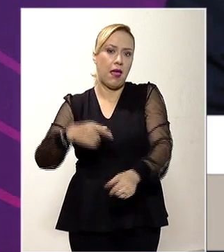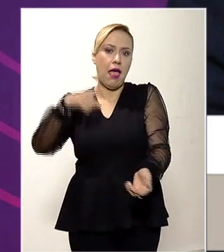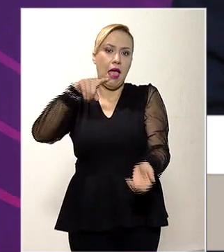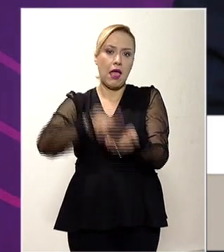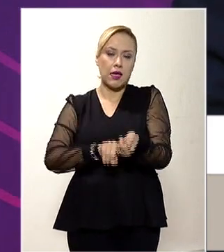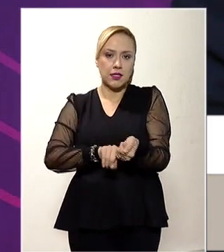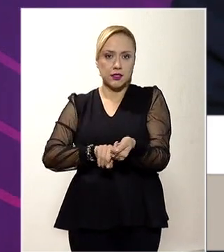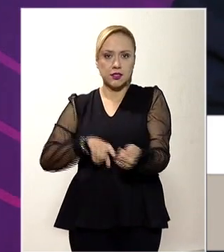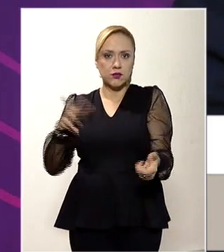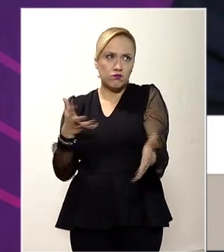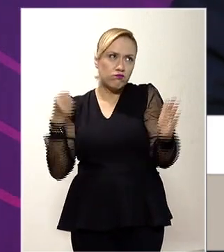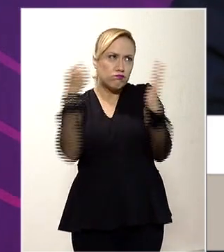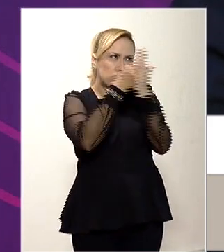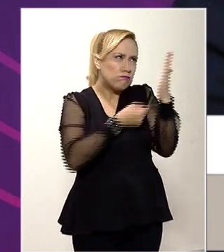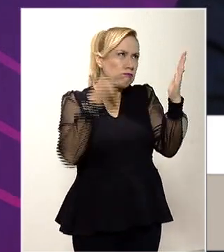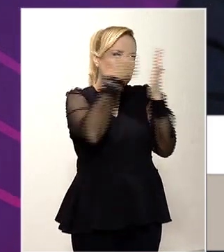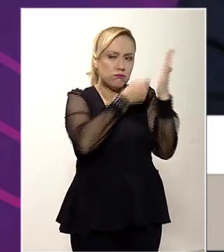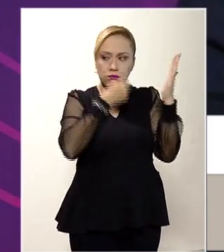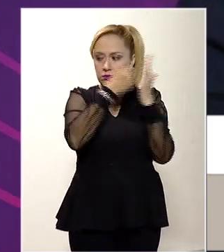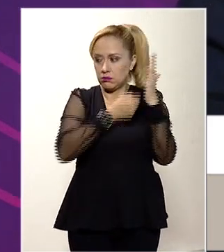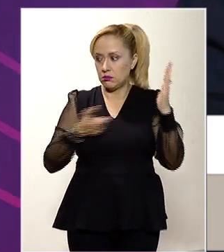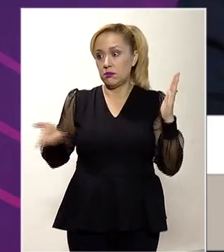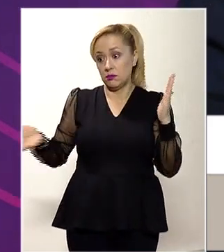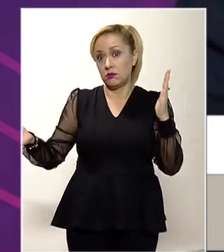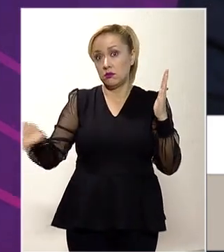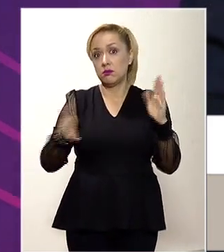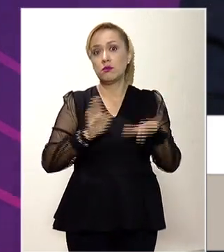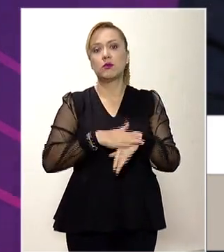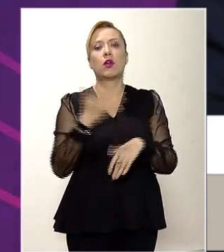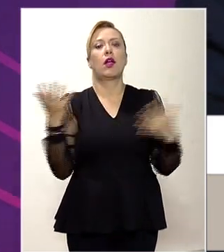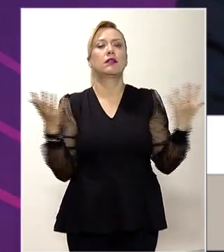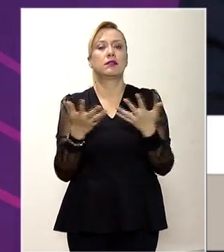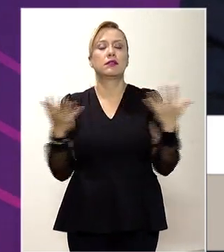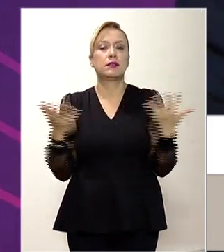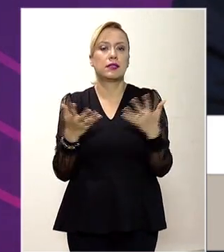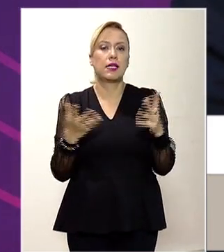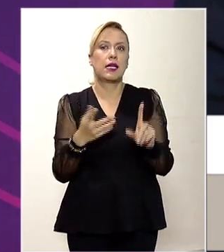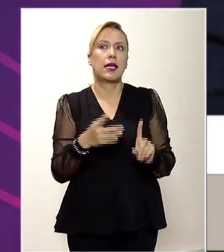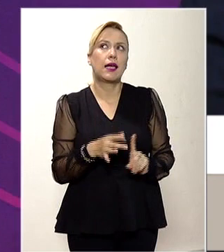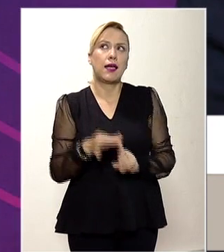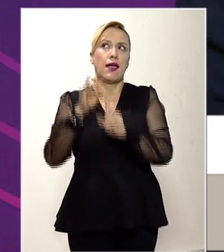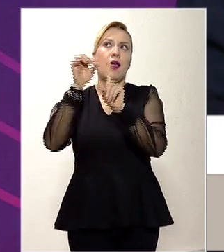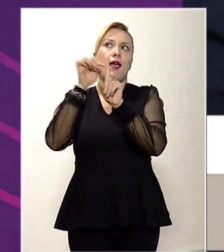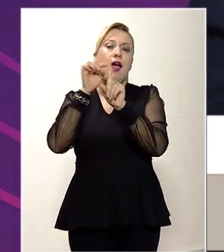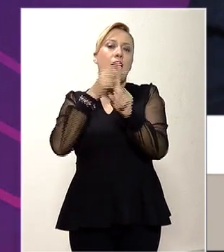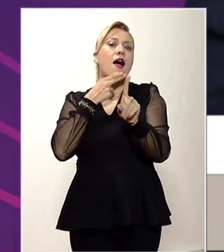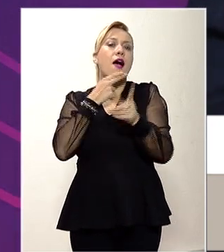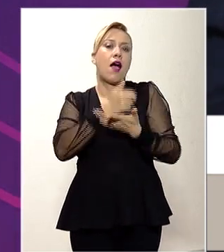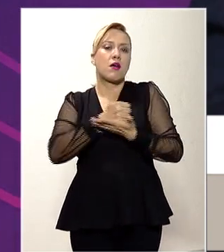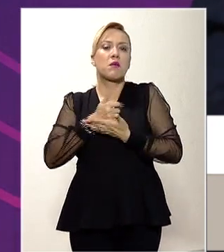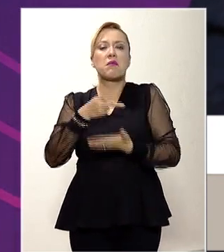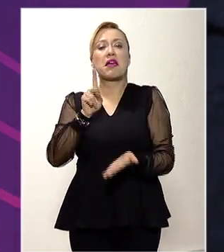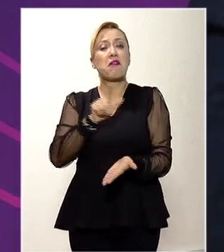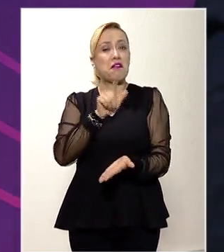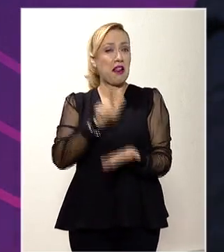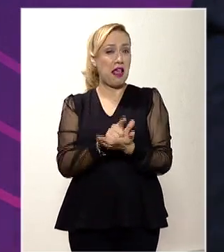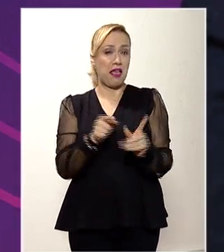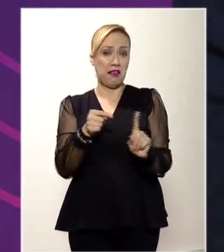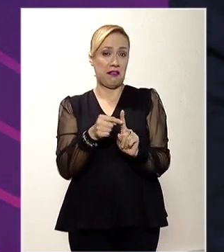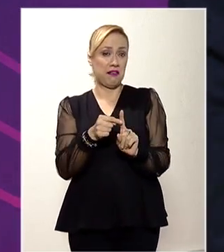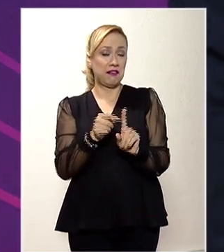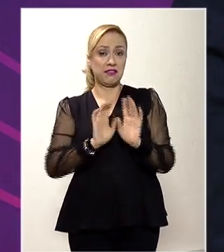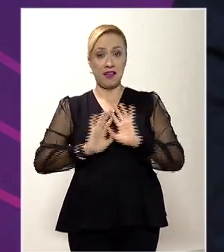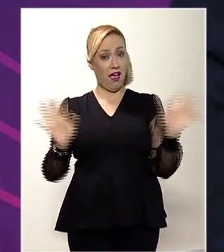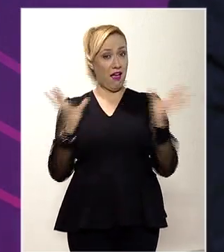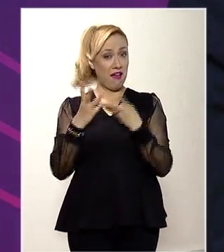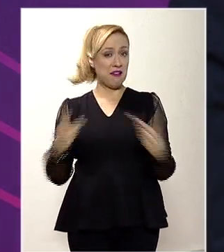de la adopción de esta ley, en el sentido de que se genera una herramienta más, pero obviamente pues una ley nunca es el fin en sí mismo,